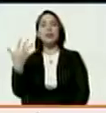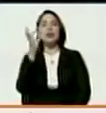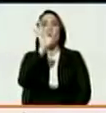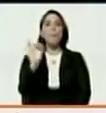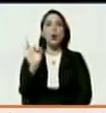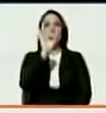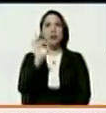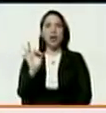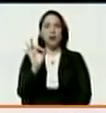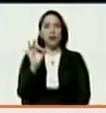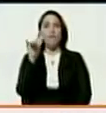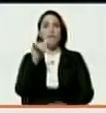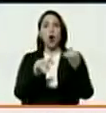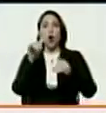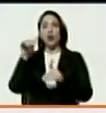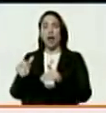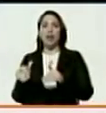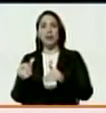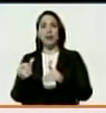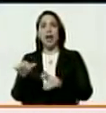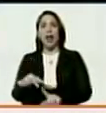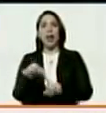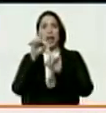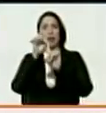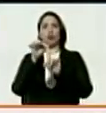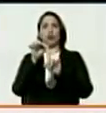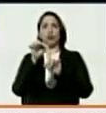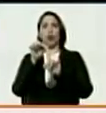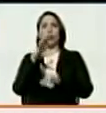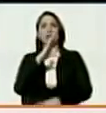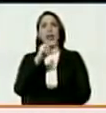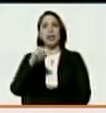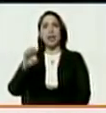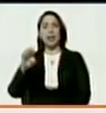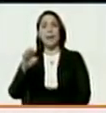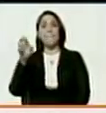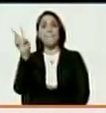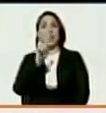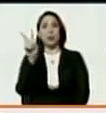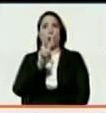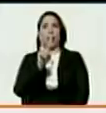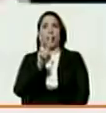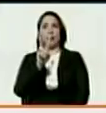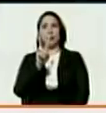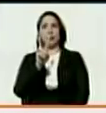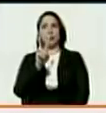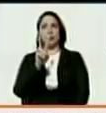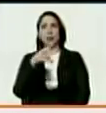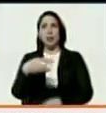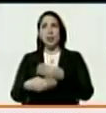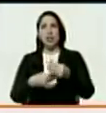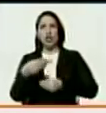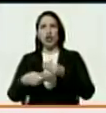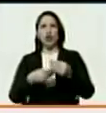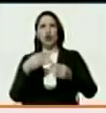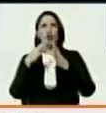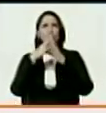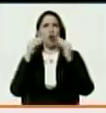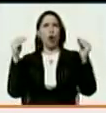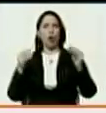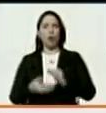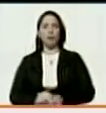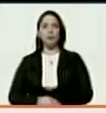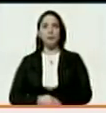0,45% de los votantes electos en el registro electoral de Venezuela, y montó todo un tinglado